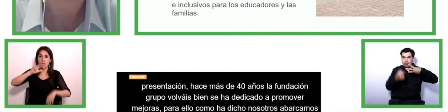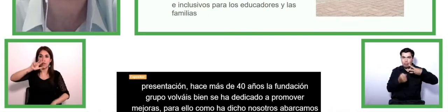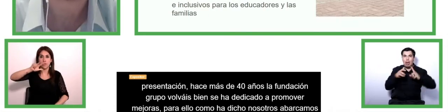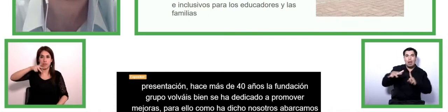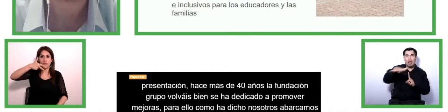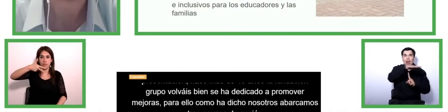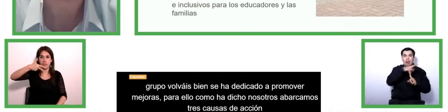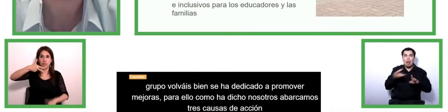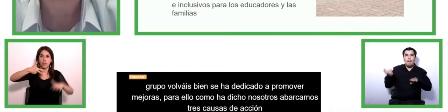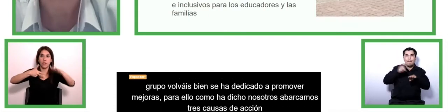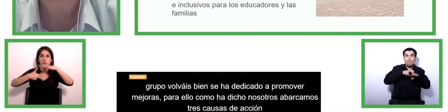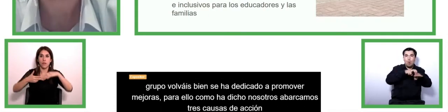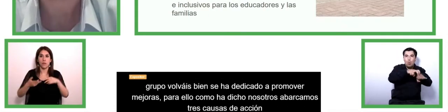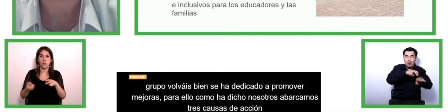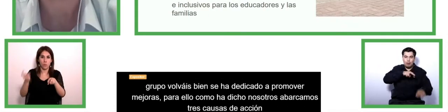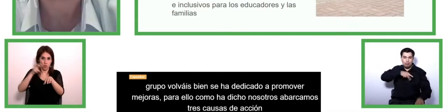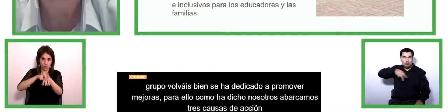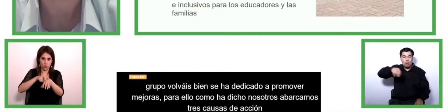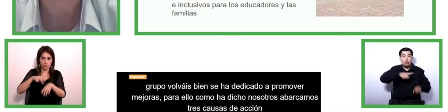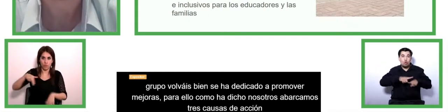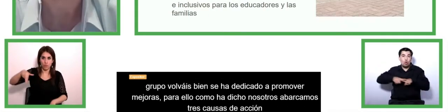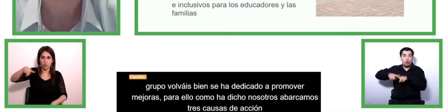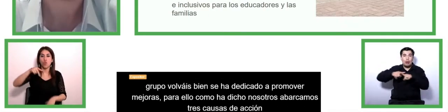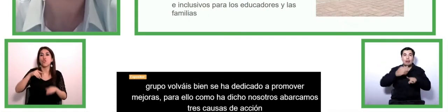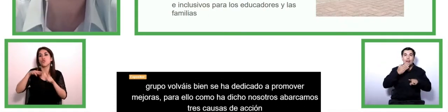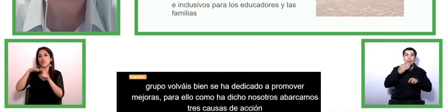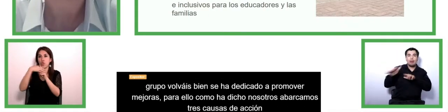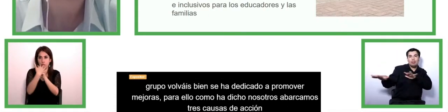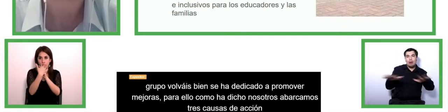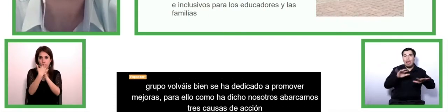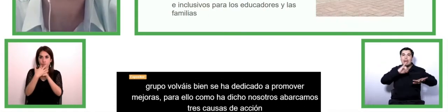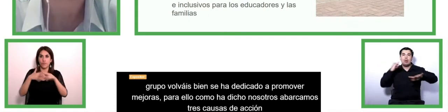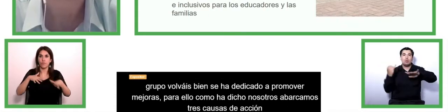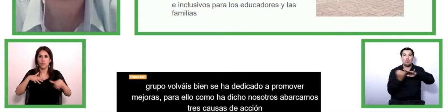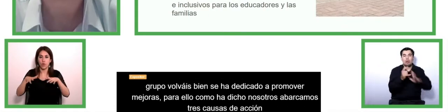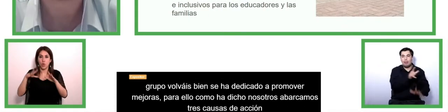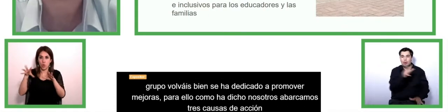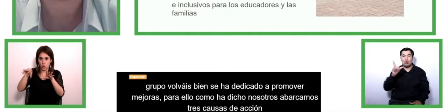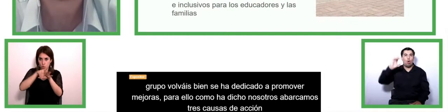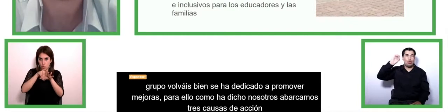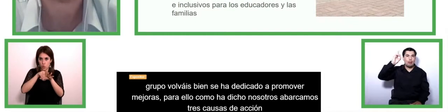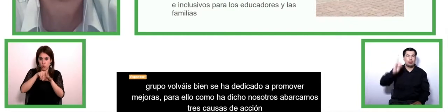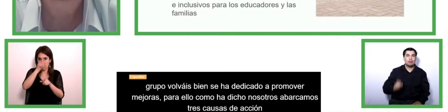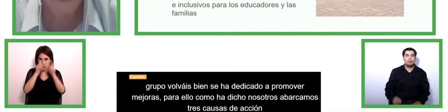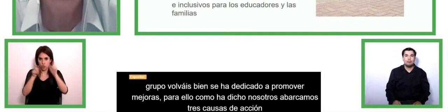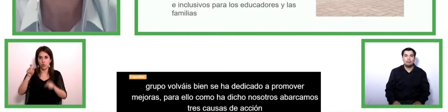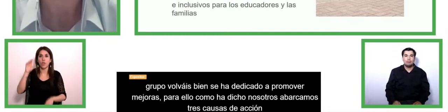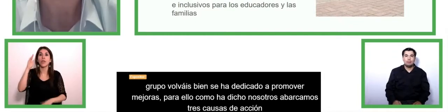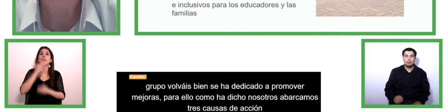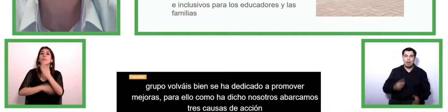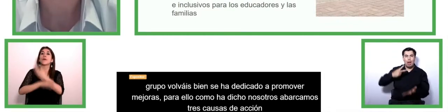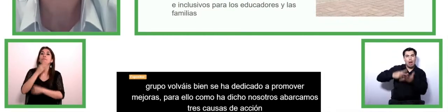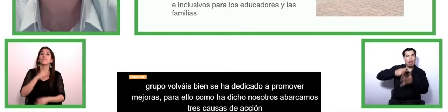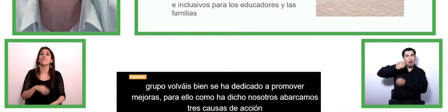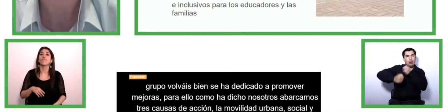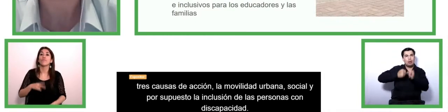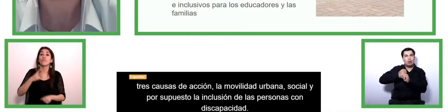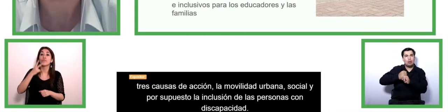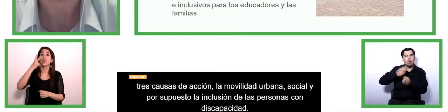causas de acción: la movilidad urbana, la movilidad social y, por supuesto, la inclusión de las personas con discapacidad.